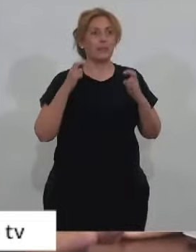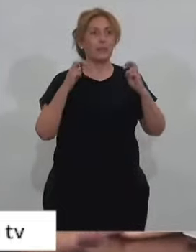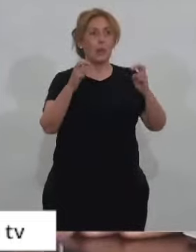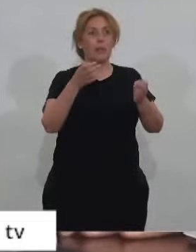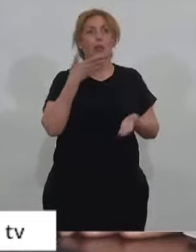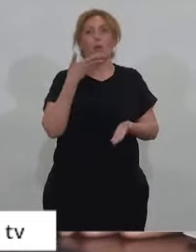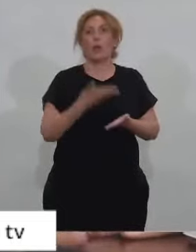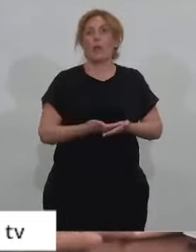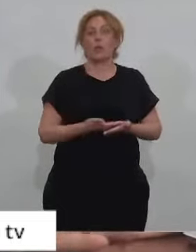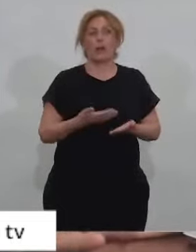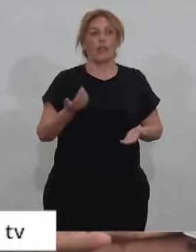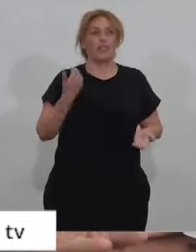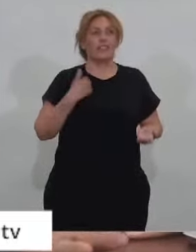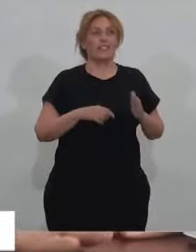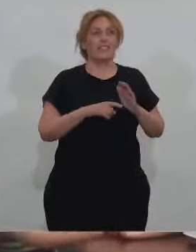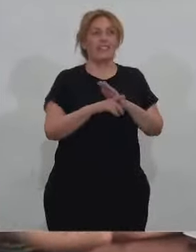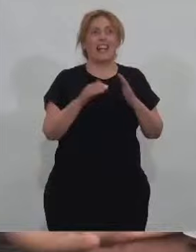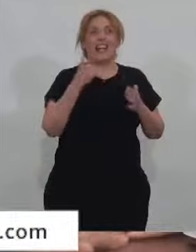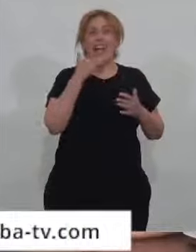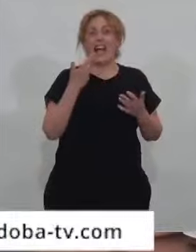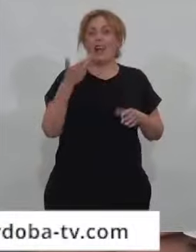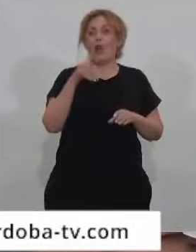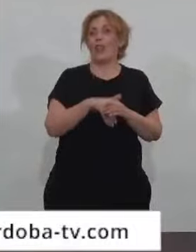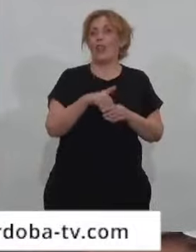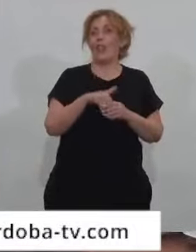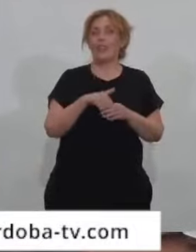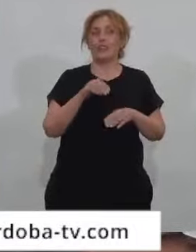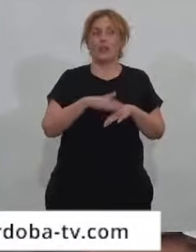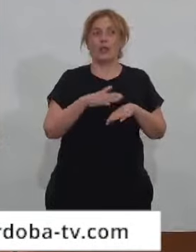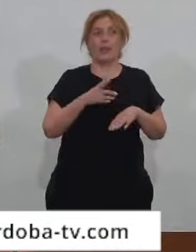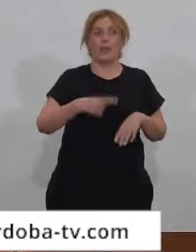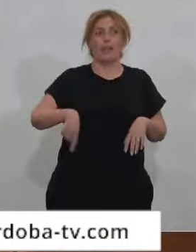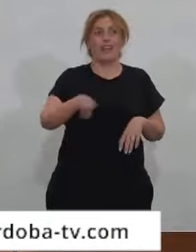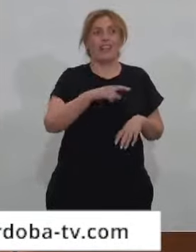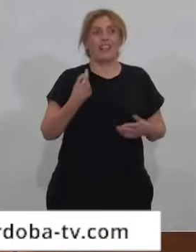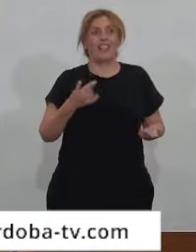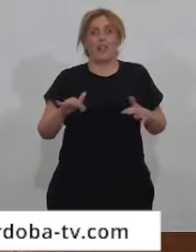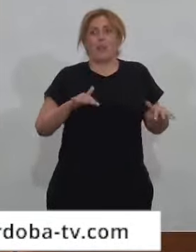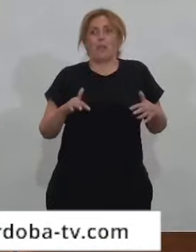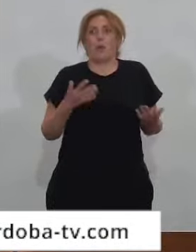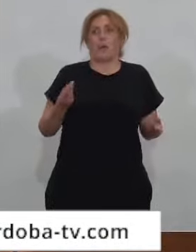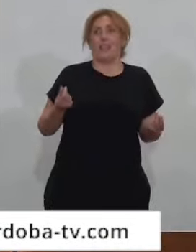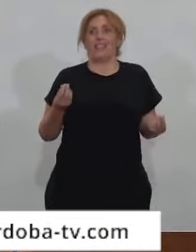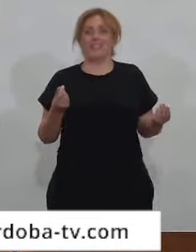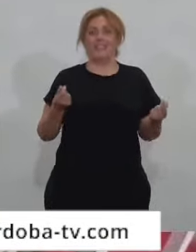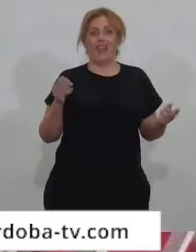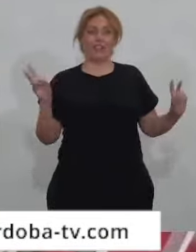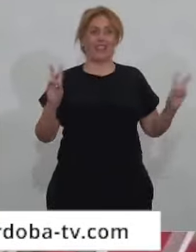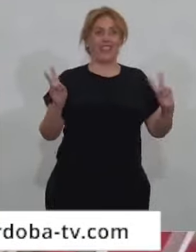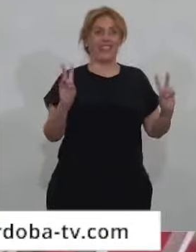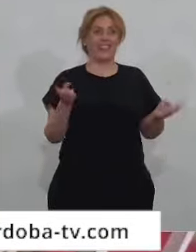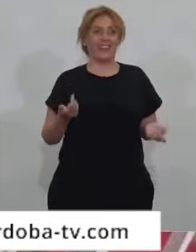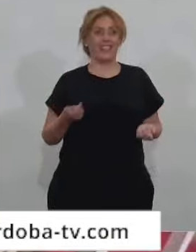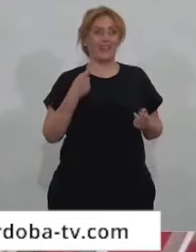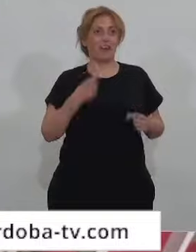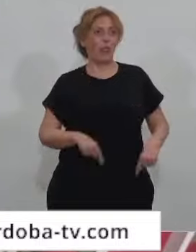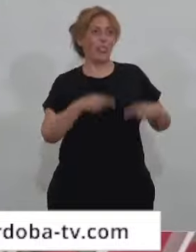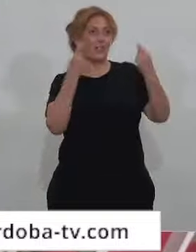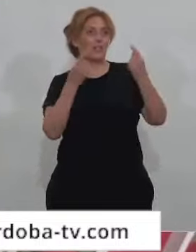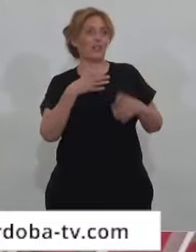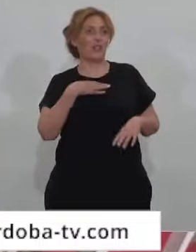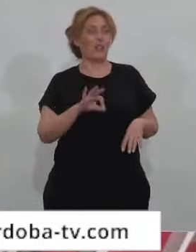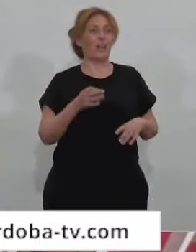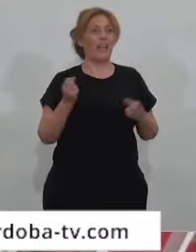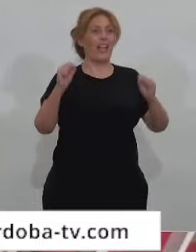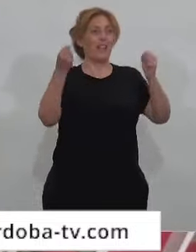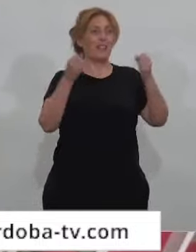para Falcor, porque si no, hoy en este pleno no lo iba a sacar. Entonces, no pasa nada por ponerse nervioso. Pero sí hay cuestiones que